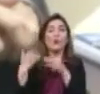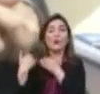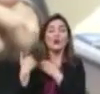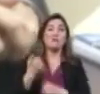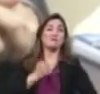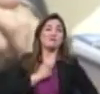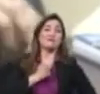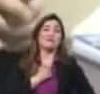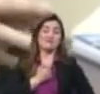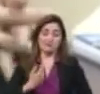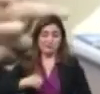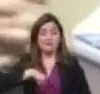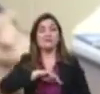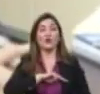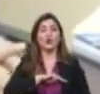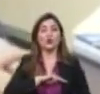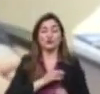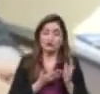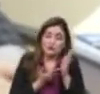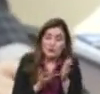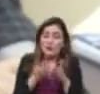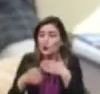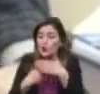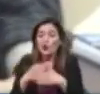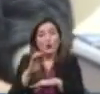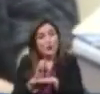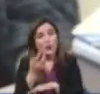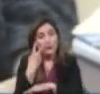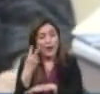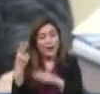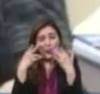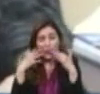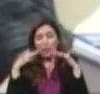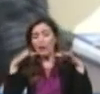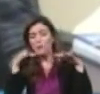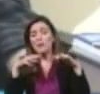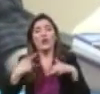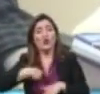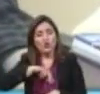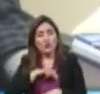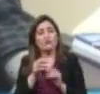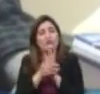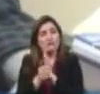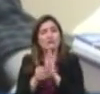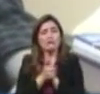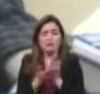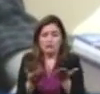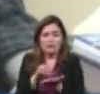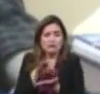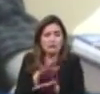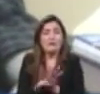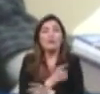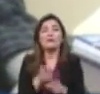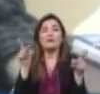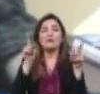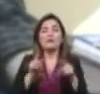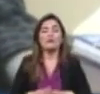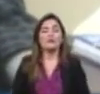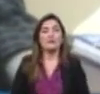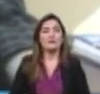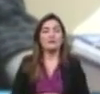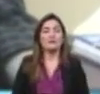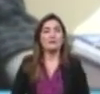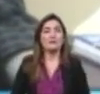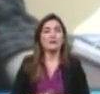también en el camino demostrarle al país, demostrarle a los ciudadanos que somos capaces de actuar de manera diferente. Lo que ha vivido